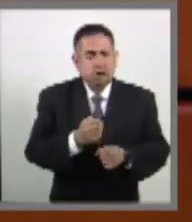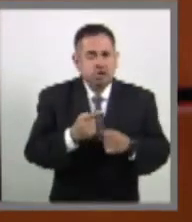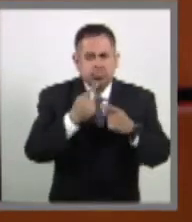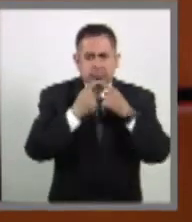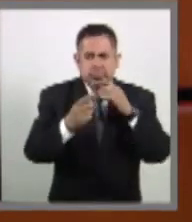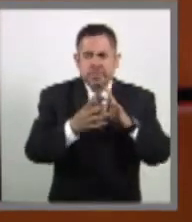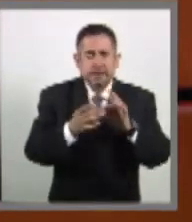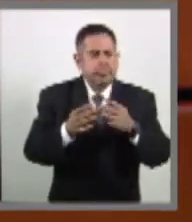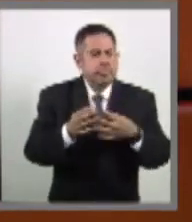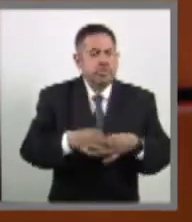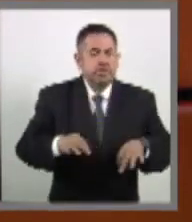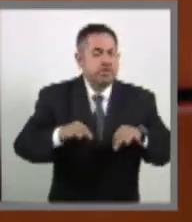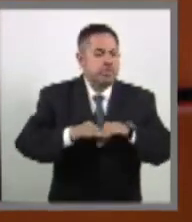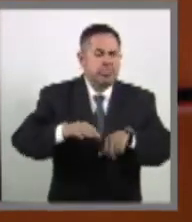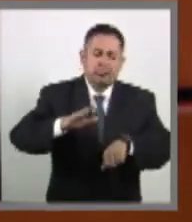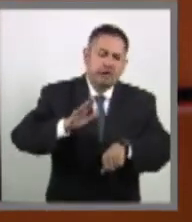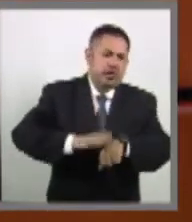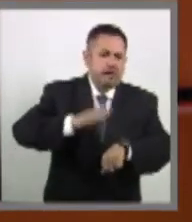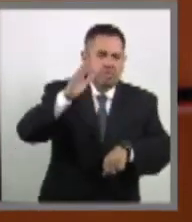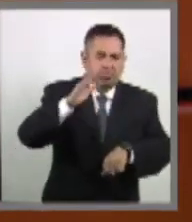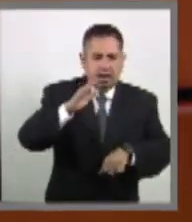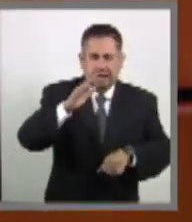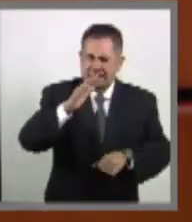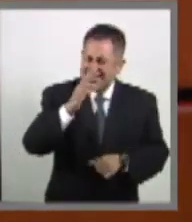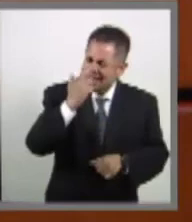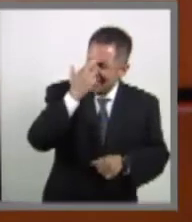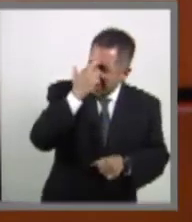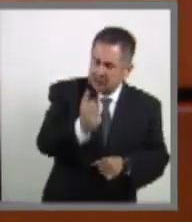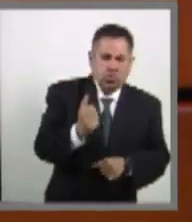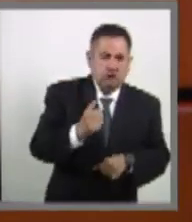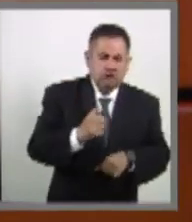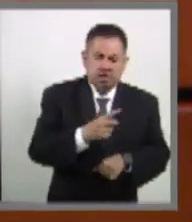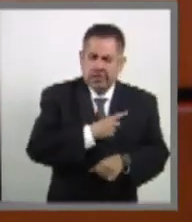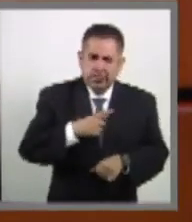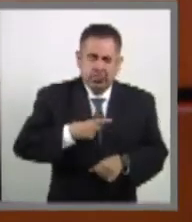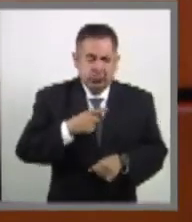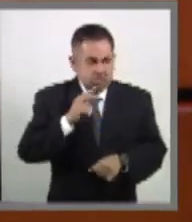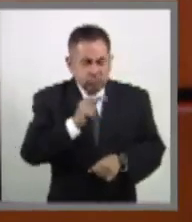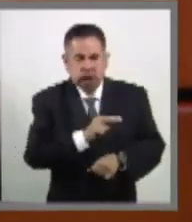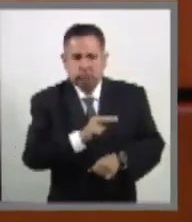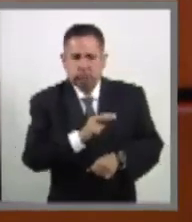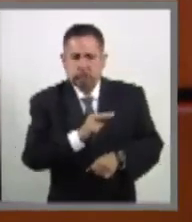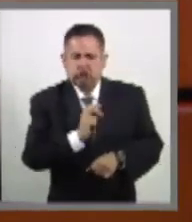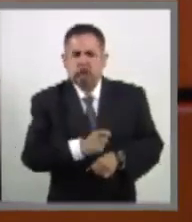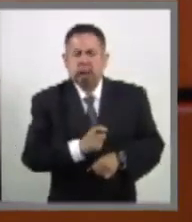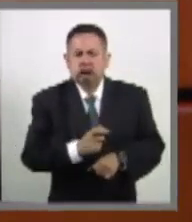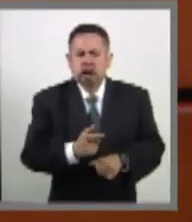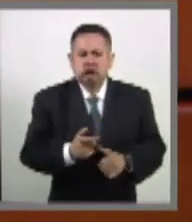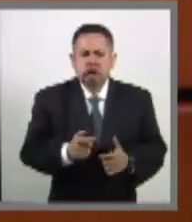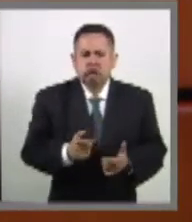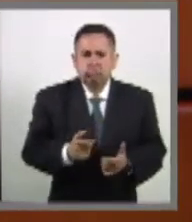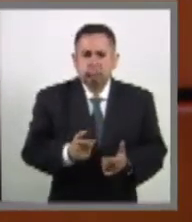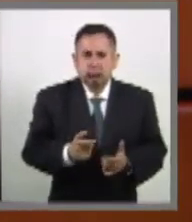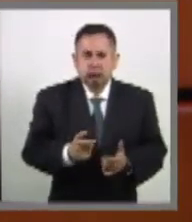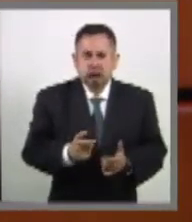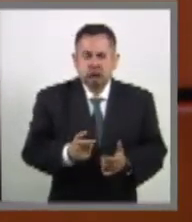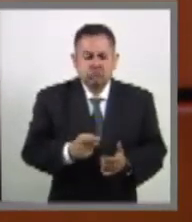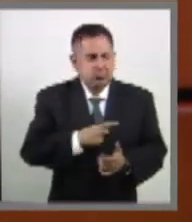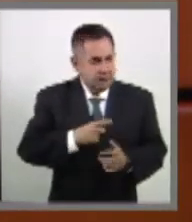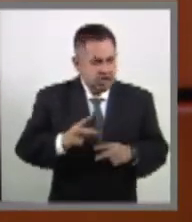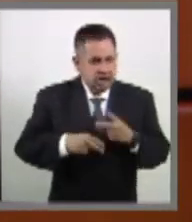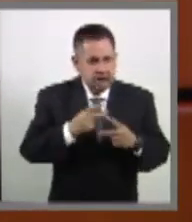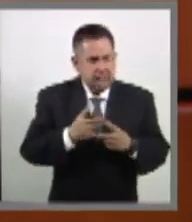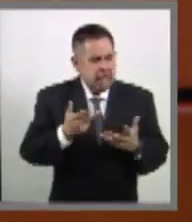de máxima razón de qué habrá de ser, de